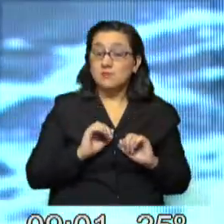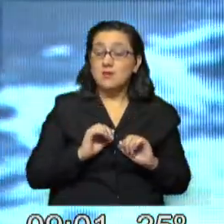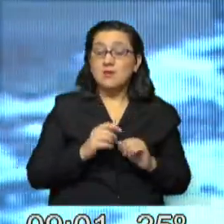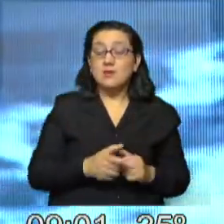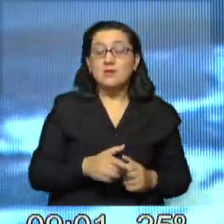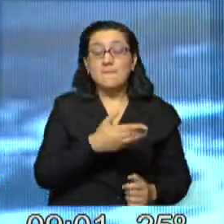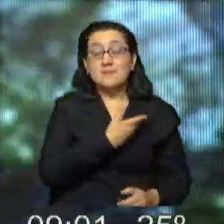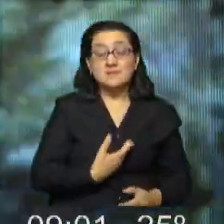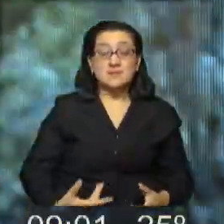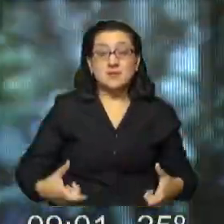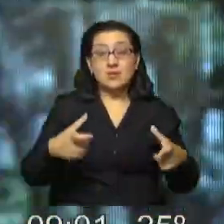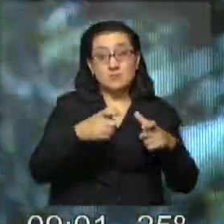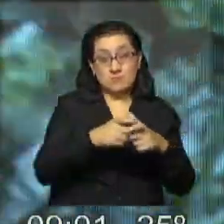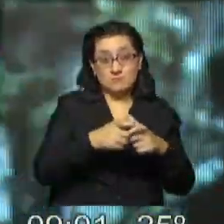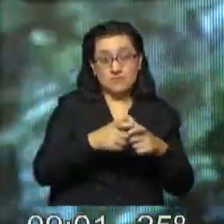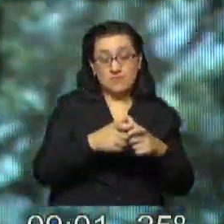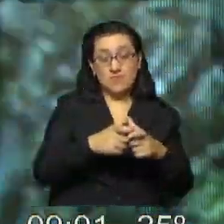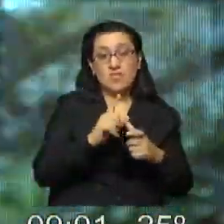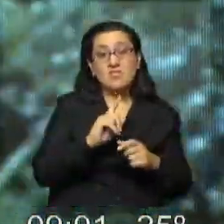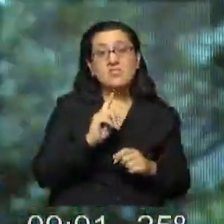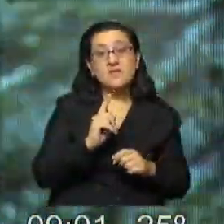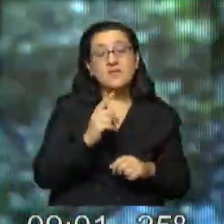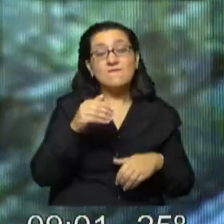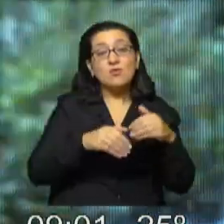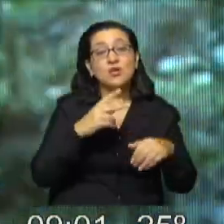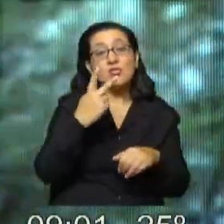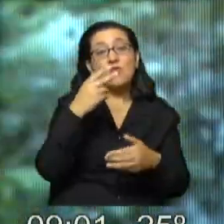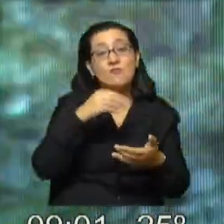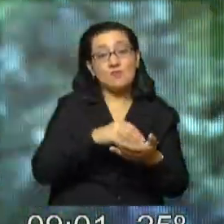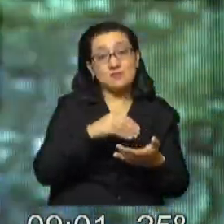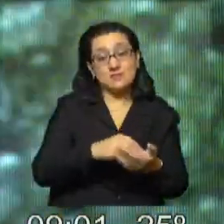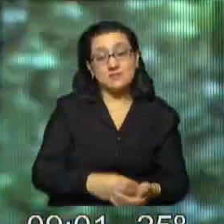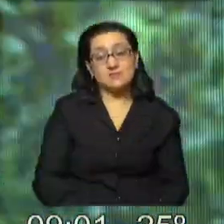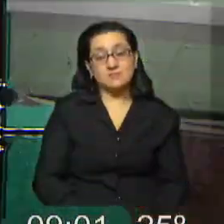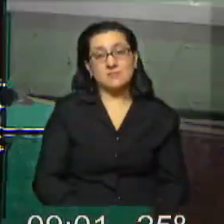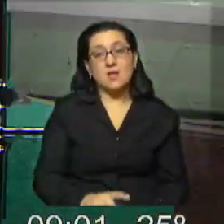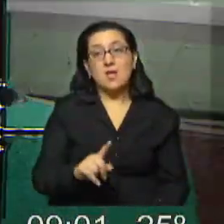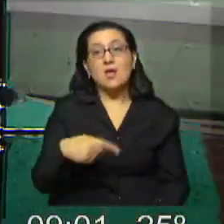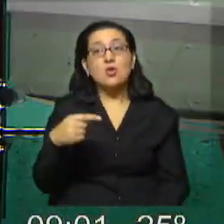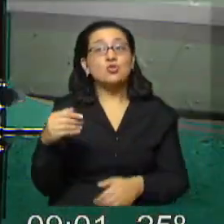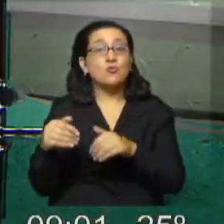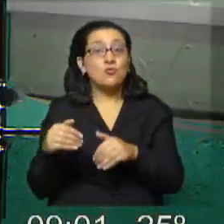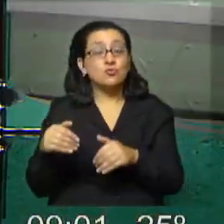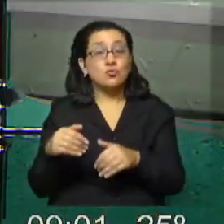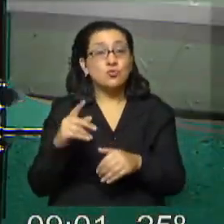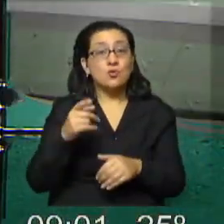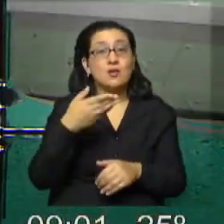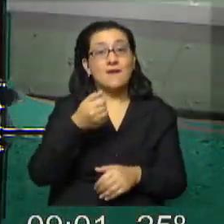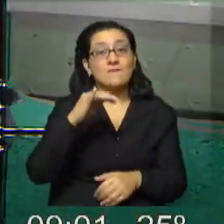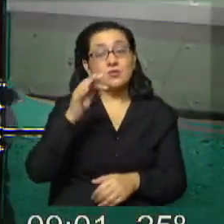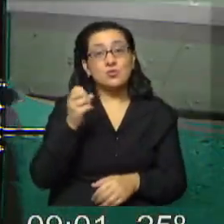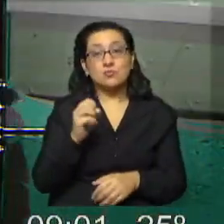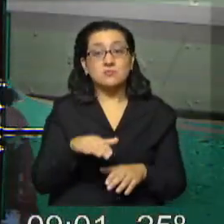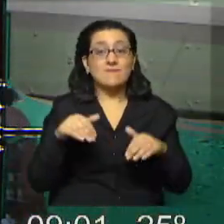Silva tiene que usar el doble voto. Entre otras cosas, Gavito Sobri se abstiene, y yo no soy del palo de Gavito Sobri,